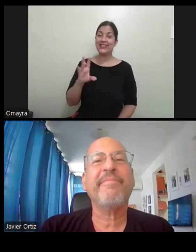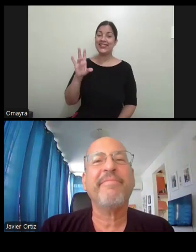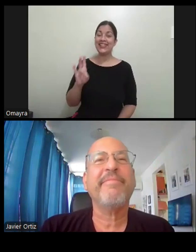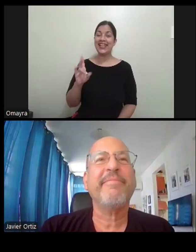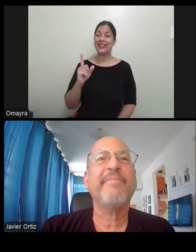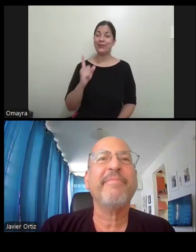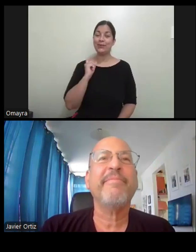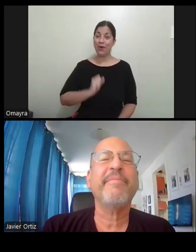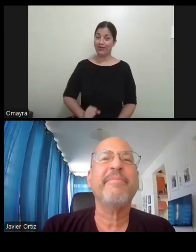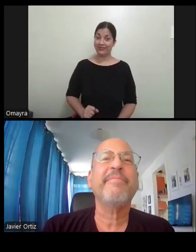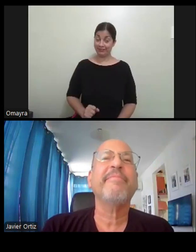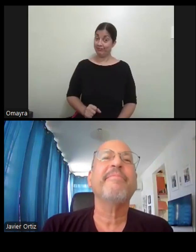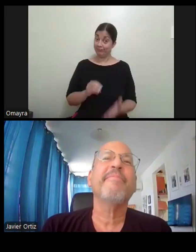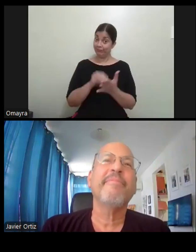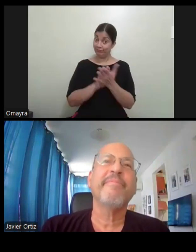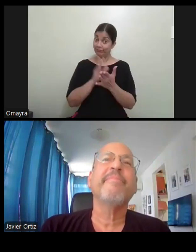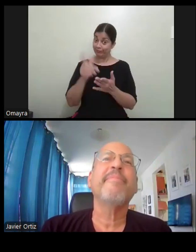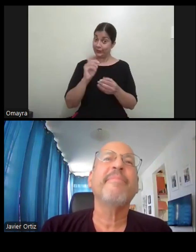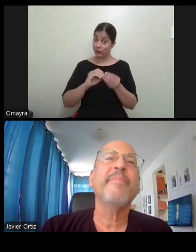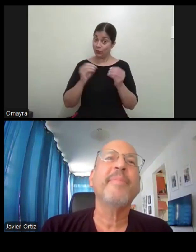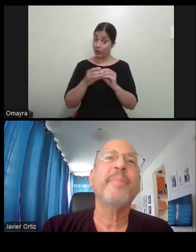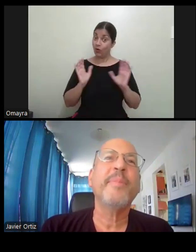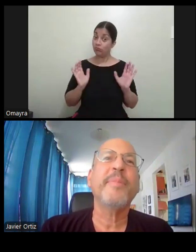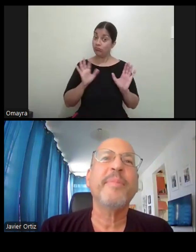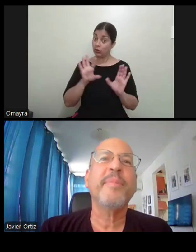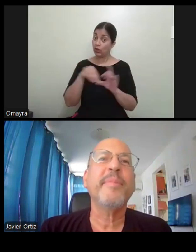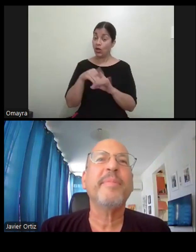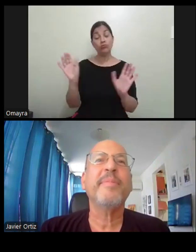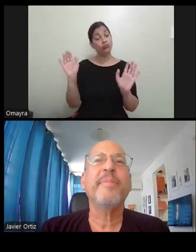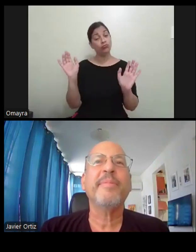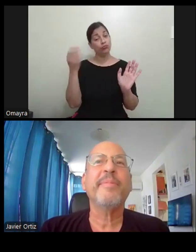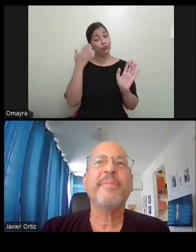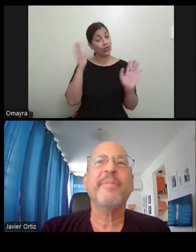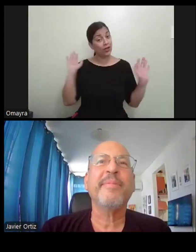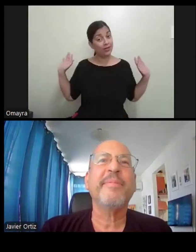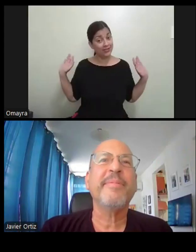671, Anilín, así que anota ese numerito y juégalo porque uno nunca sabe.